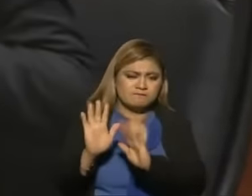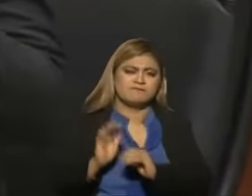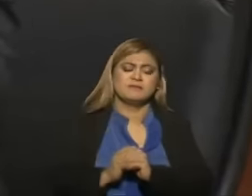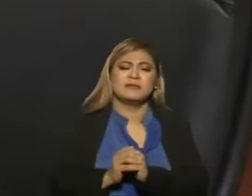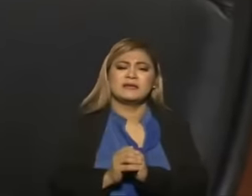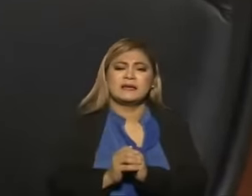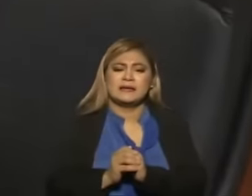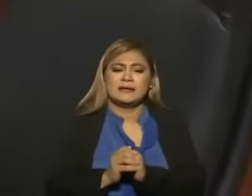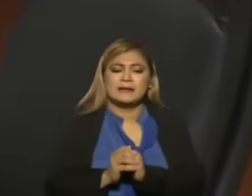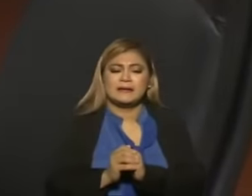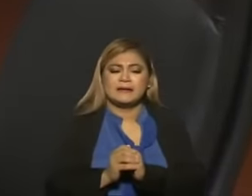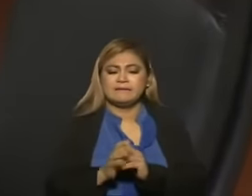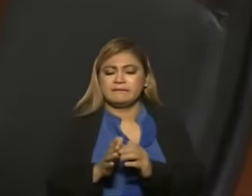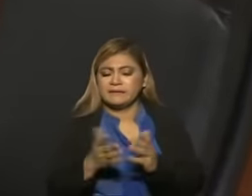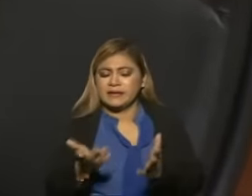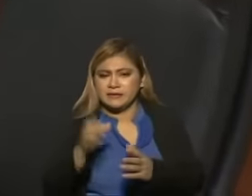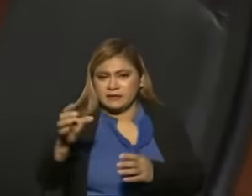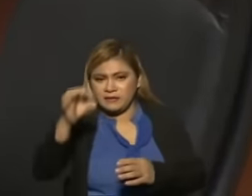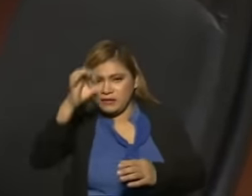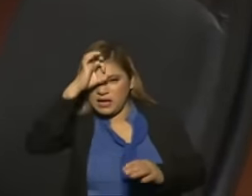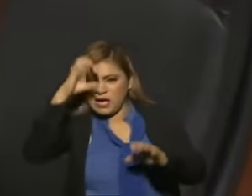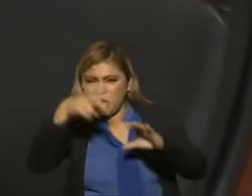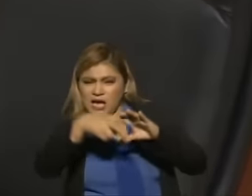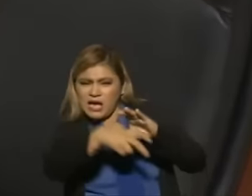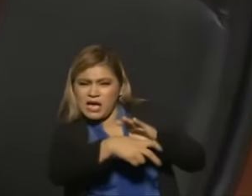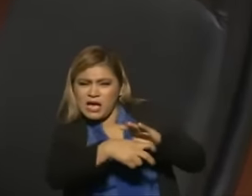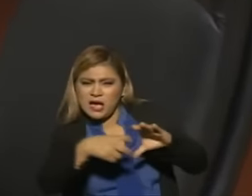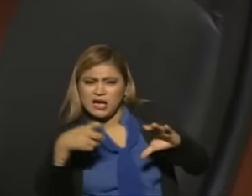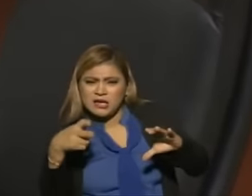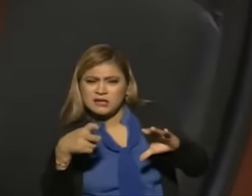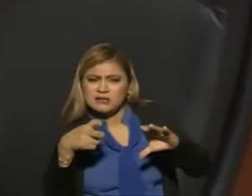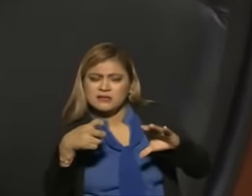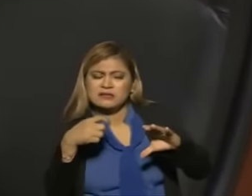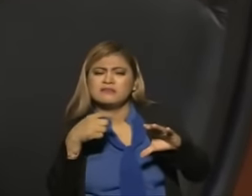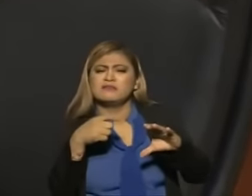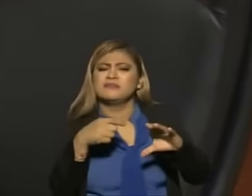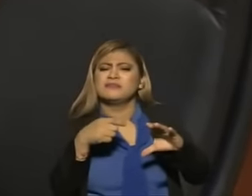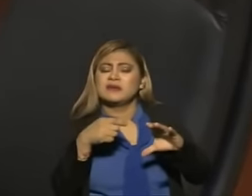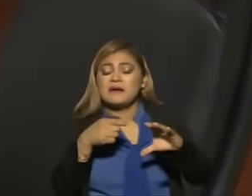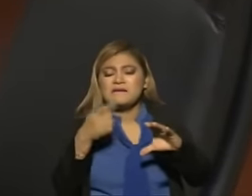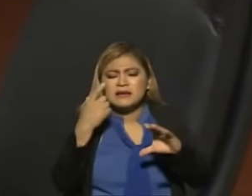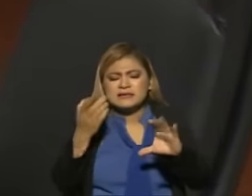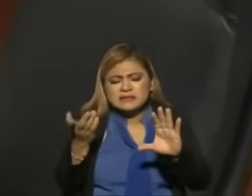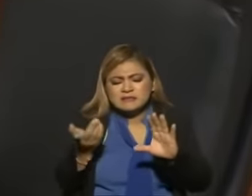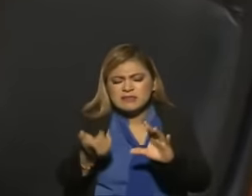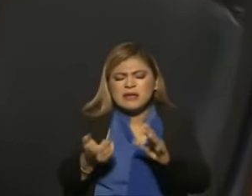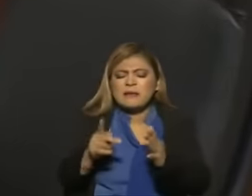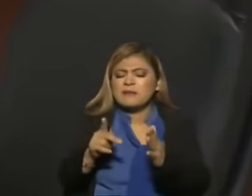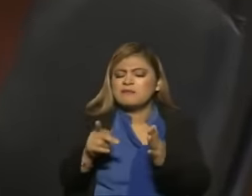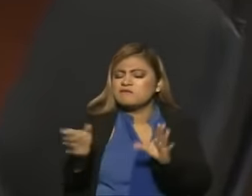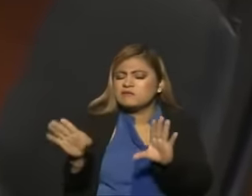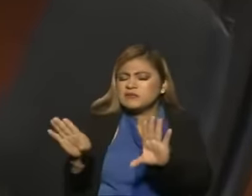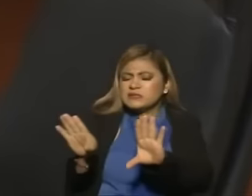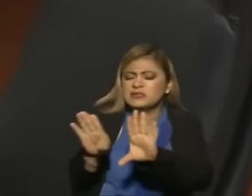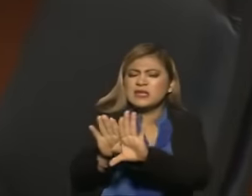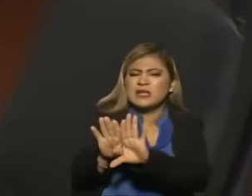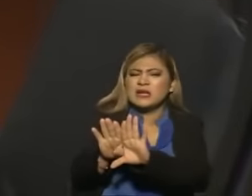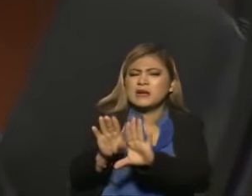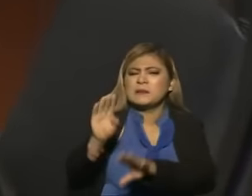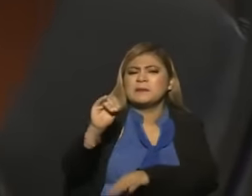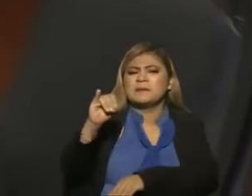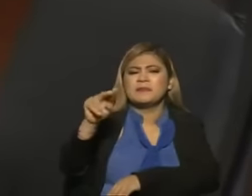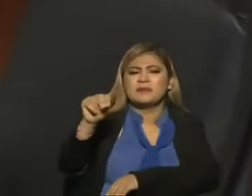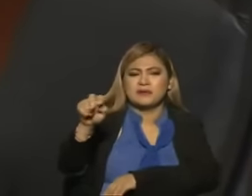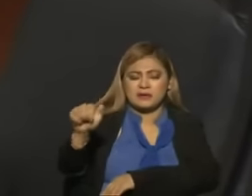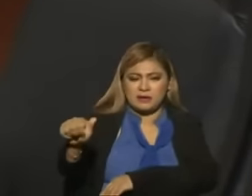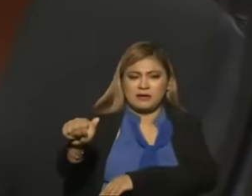la minería, se hace un plan general de cierre de minas. Este plan general de cierre de minas tiene que ser